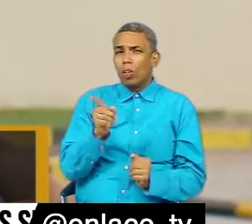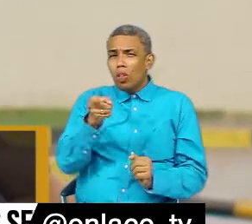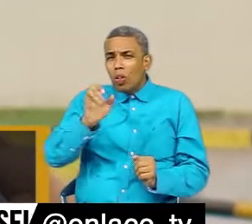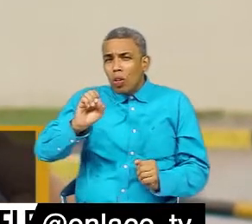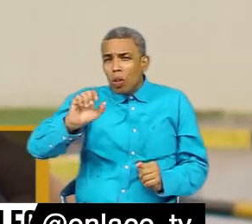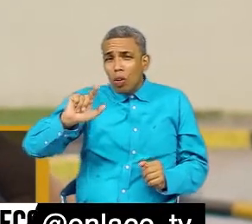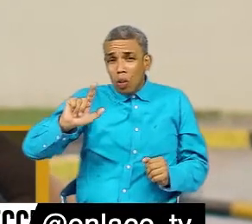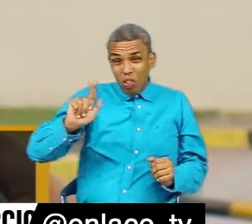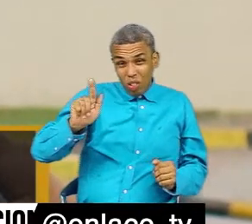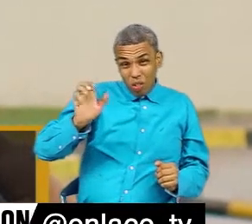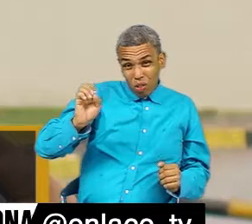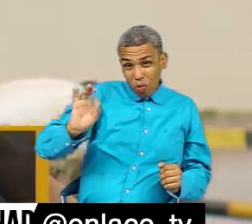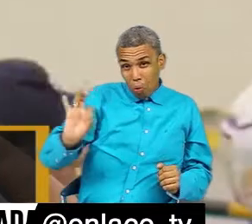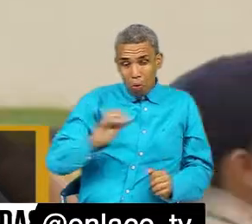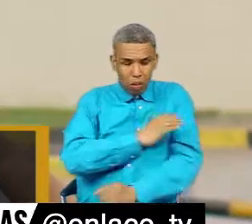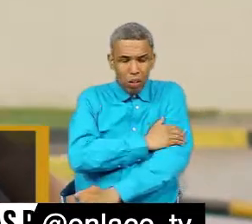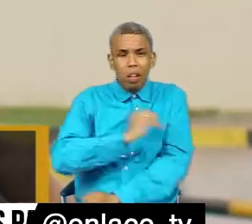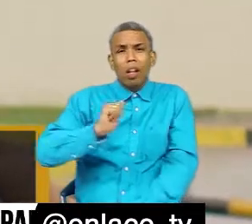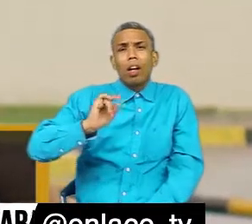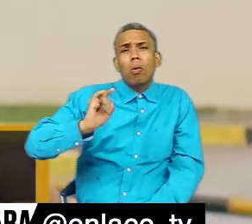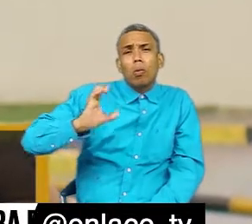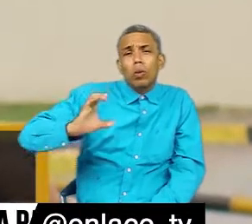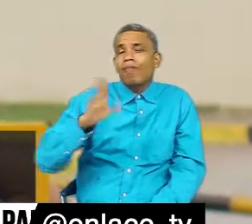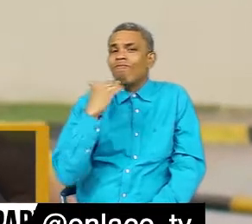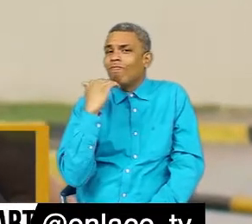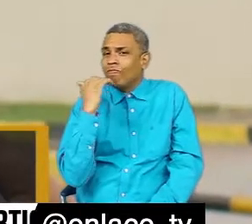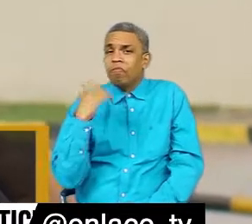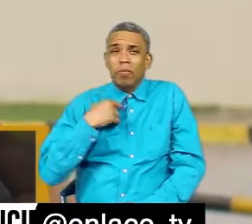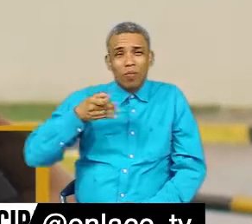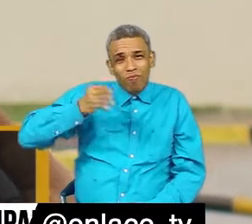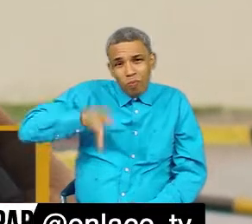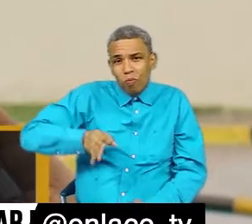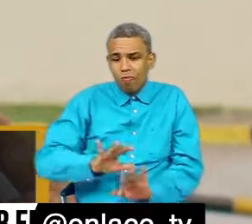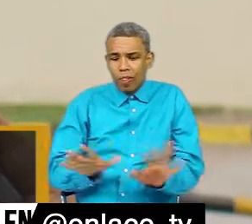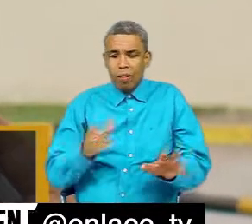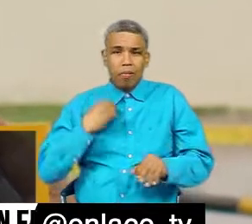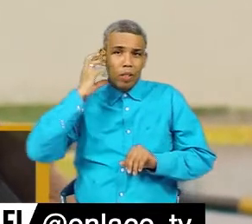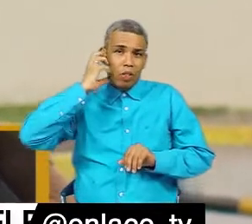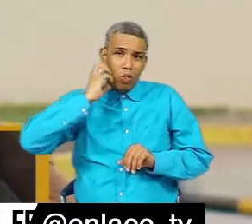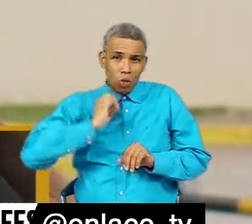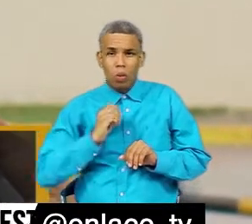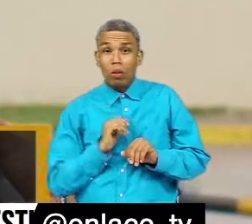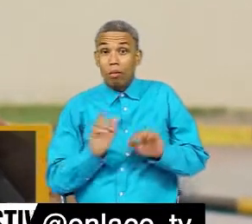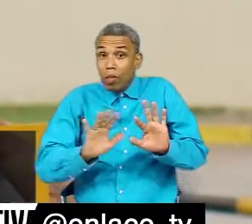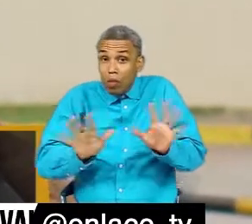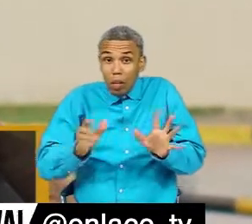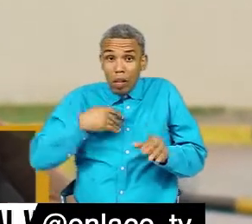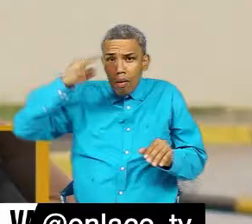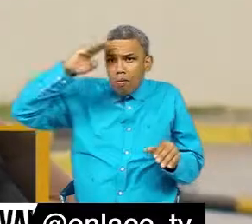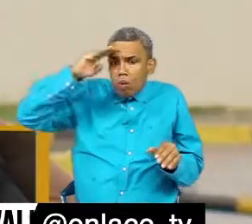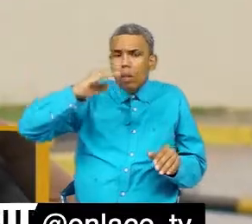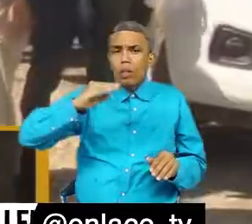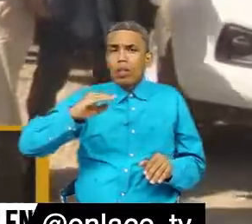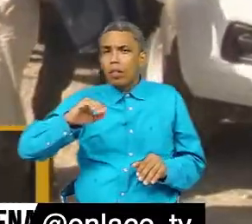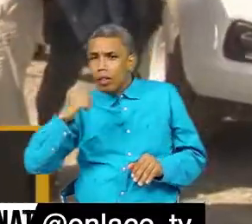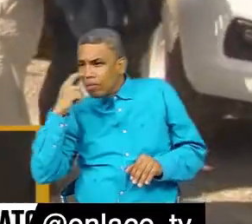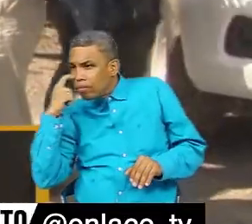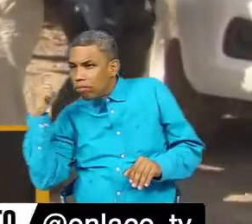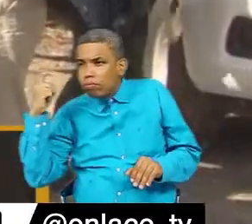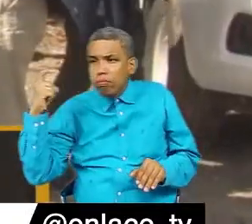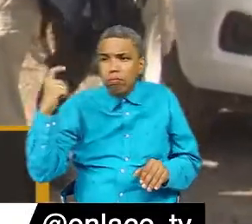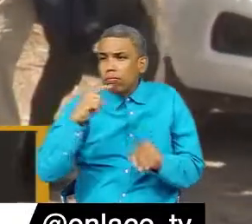investigaciones las que demuestren en manos de quién está este vehículo, cuando ya las autoridades de la policía, la SIJIN, se han puesto al frente de esta investigación. La